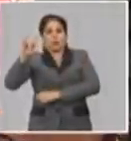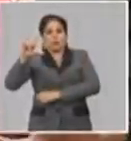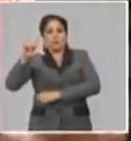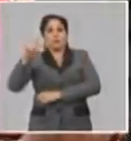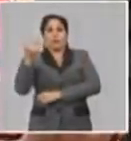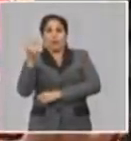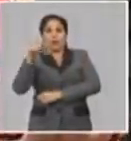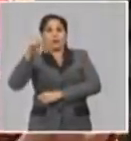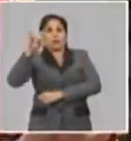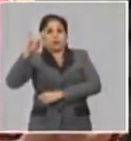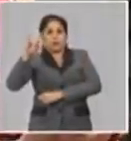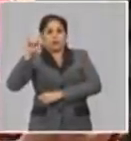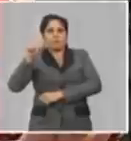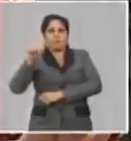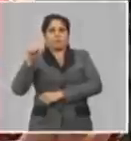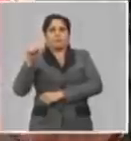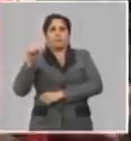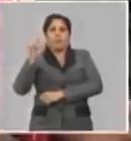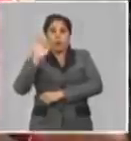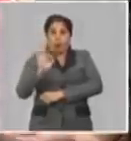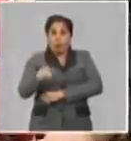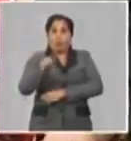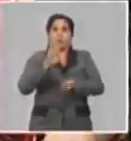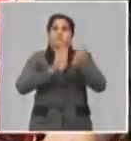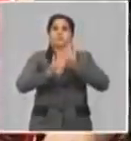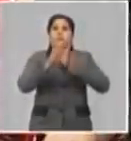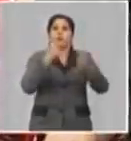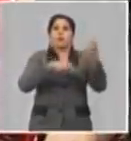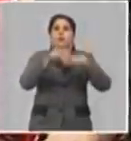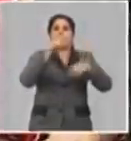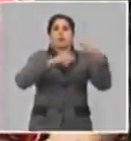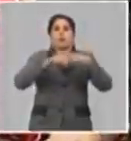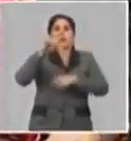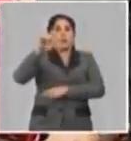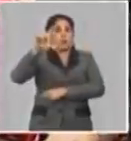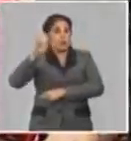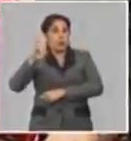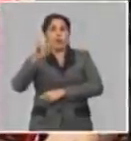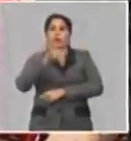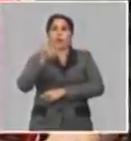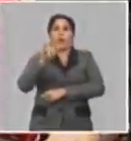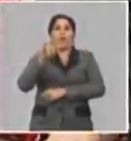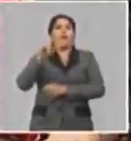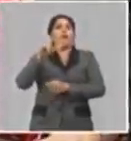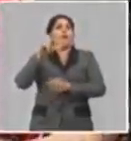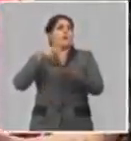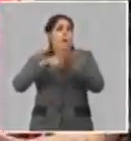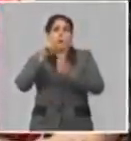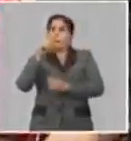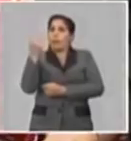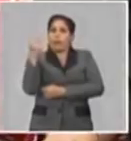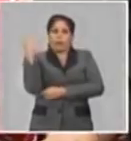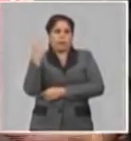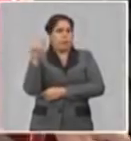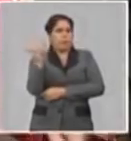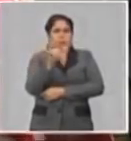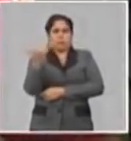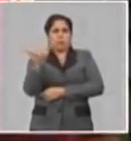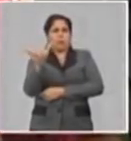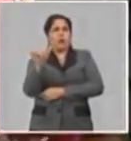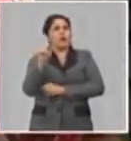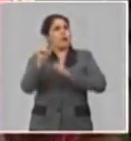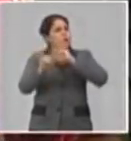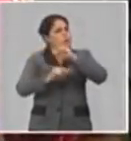en parte de nuestros establecimientos comercializando en CUC y CUP. Y vamos a llegar al CUP. Es decir, que